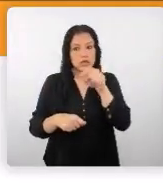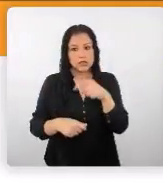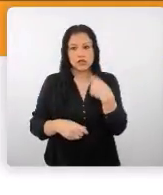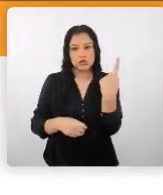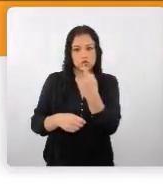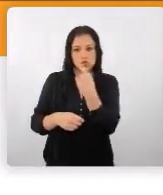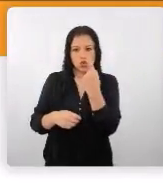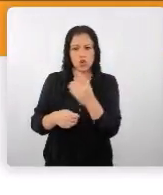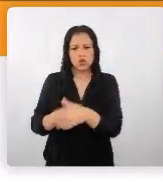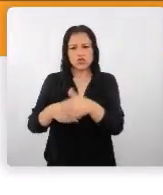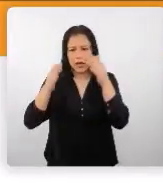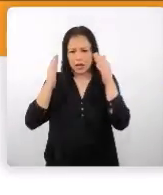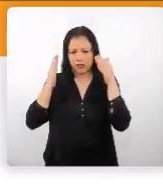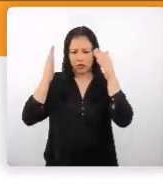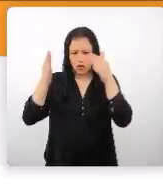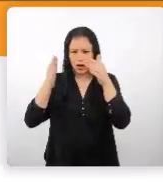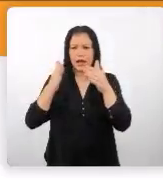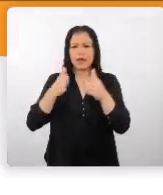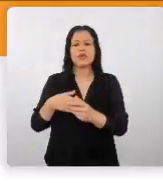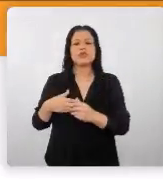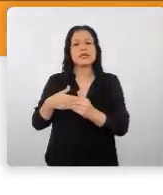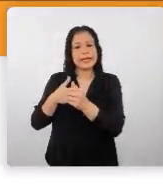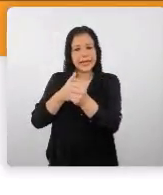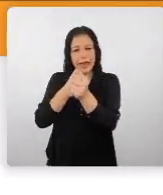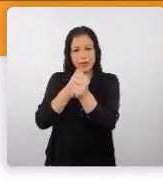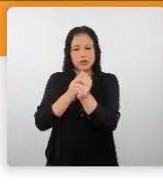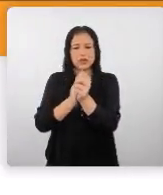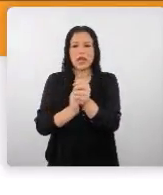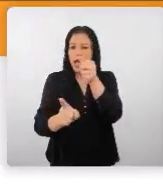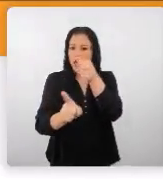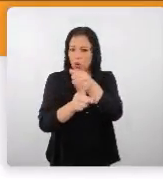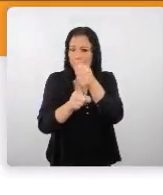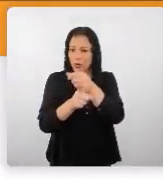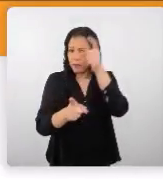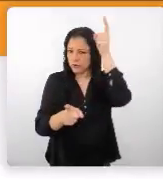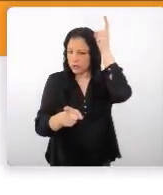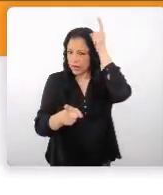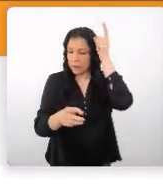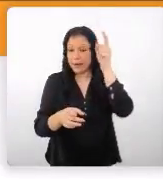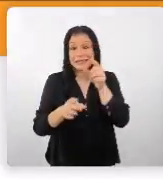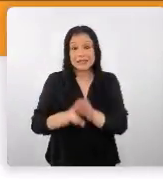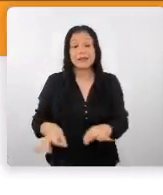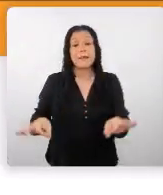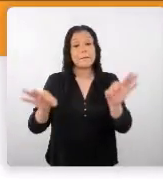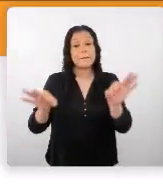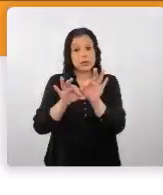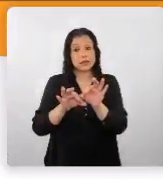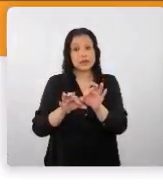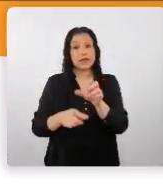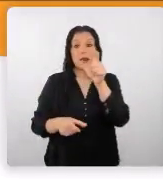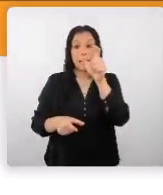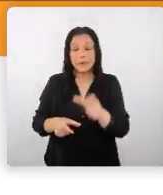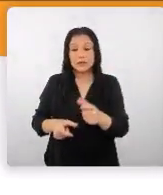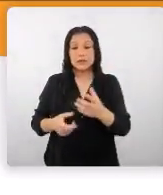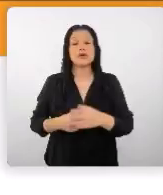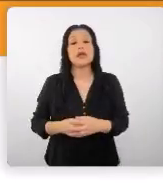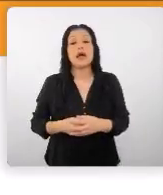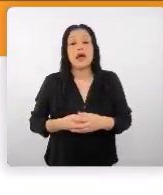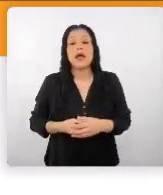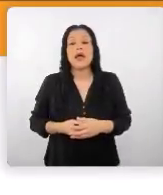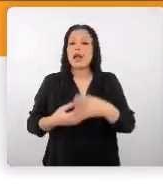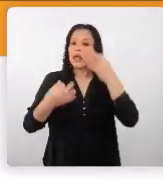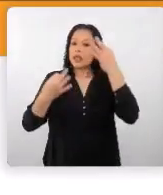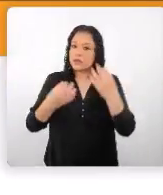solamente están dirigidos, ¿no?, al mercado alemán, es importante que quienes